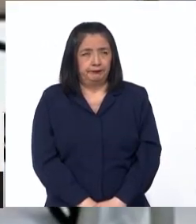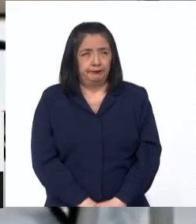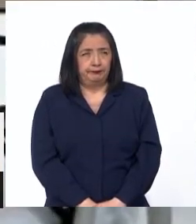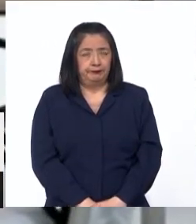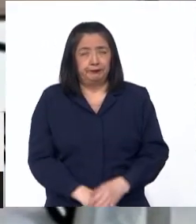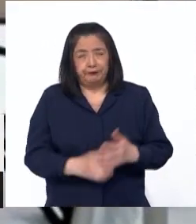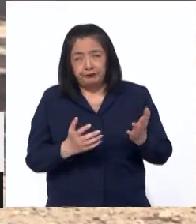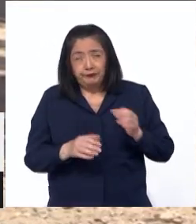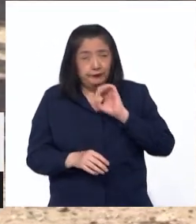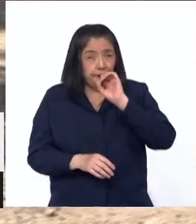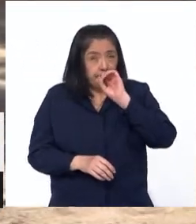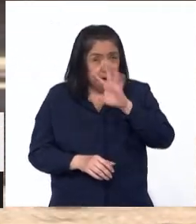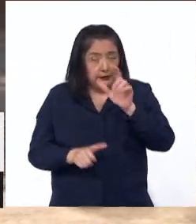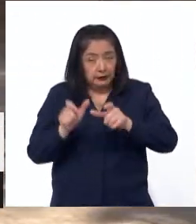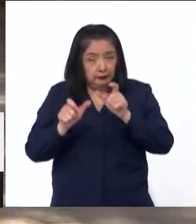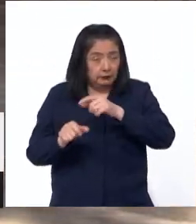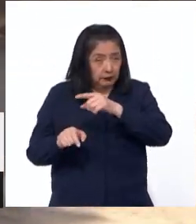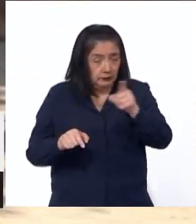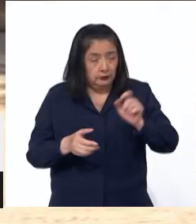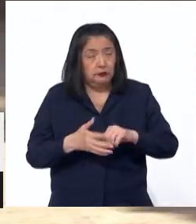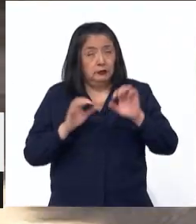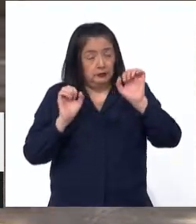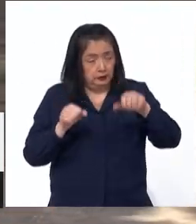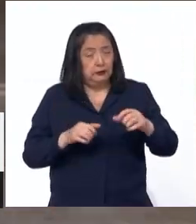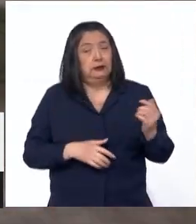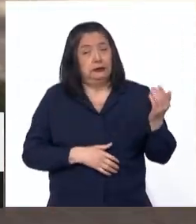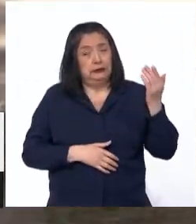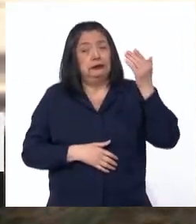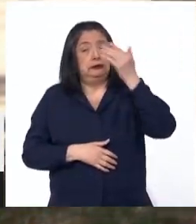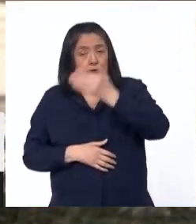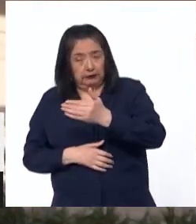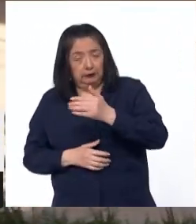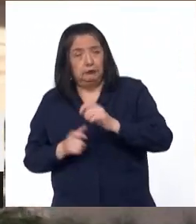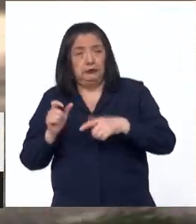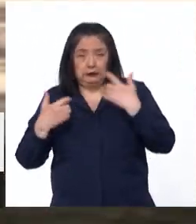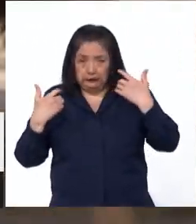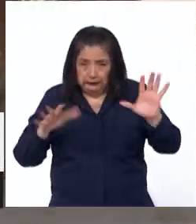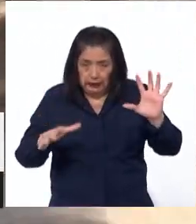Pensado a la población que tienen que acercarse, no